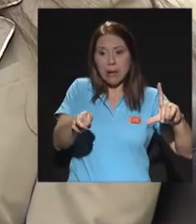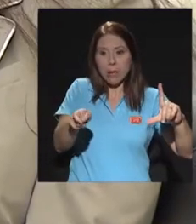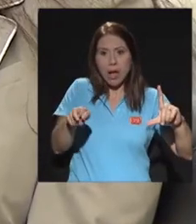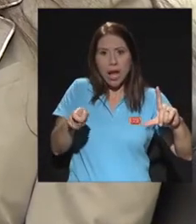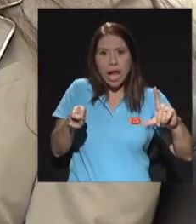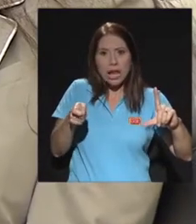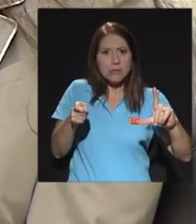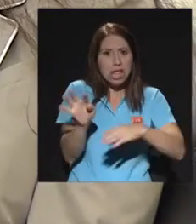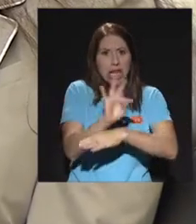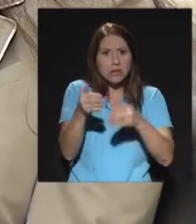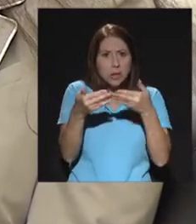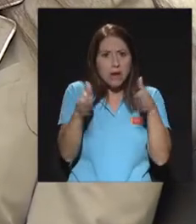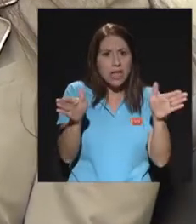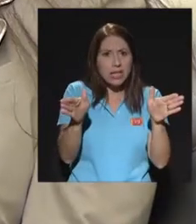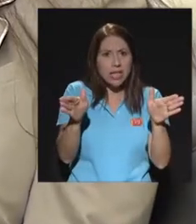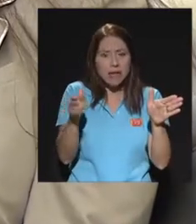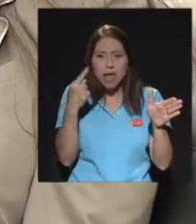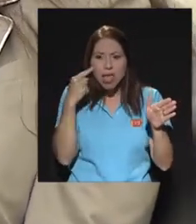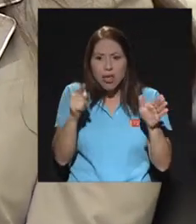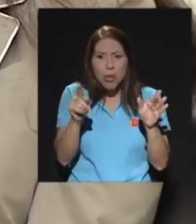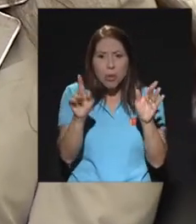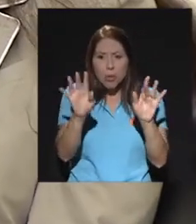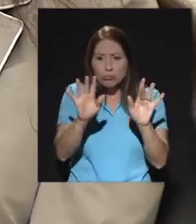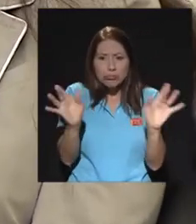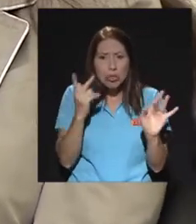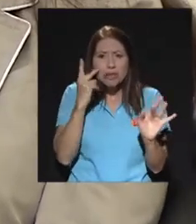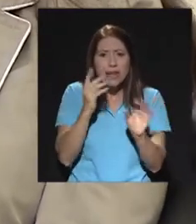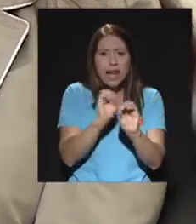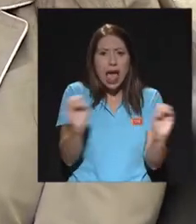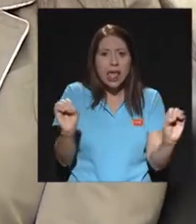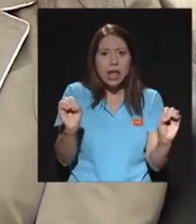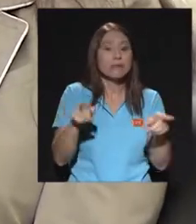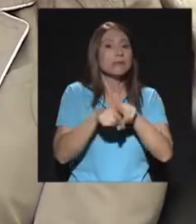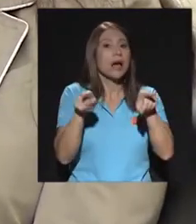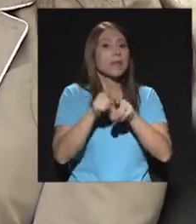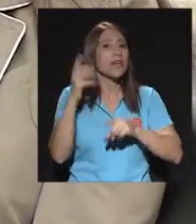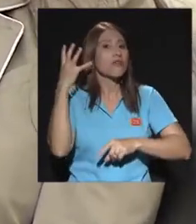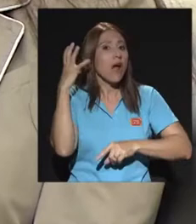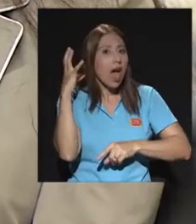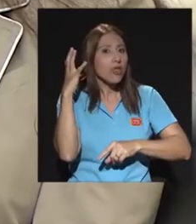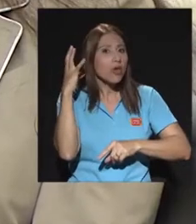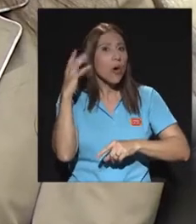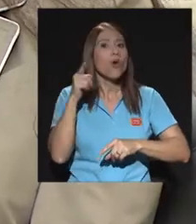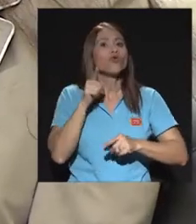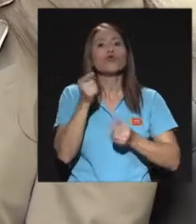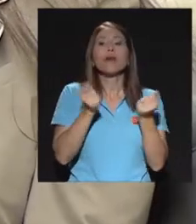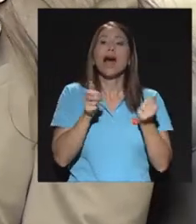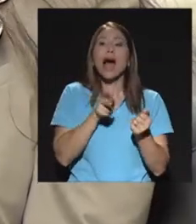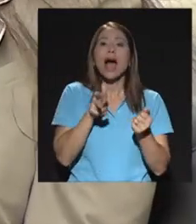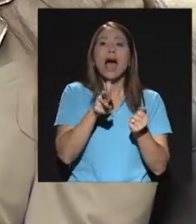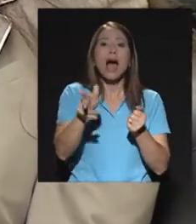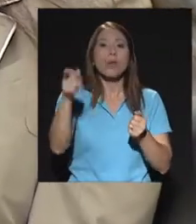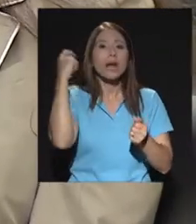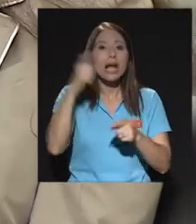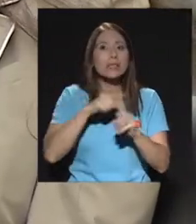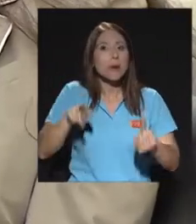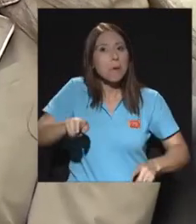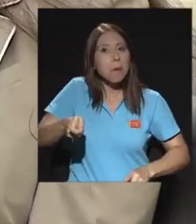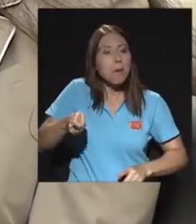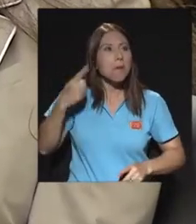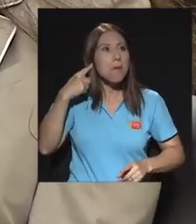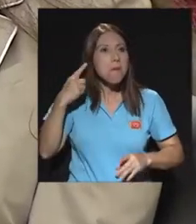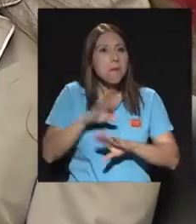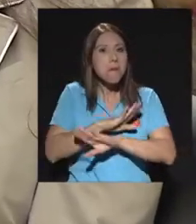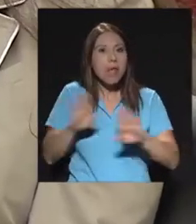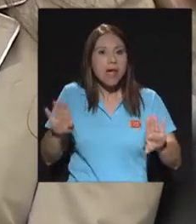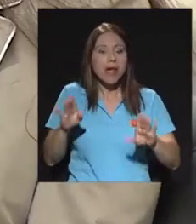televisión abierta en algunas zonas de este país, no se ve nada, va en la radio hacia Guanacaste, pone la radio, no se escucha nada, o sea, hay un montón de